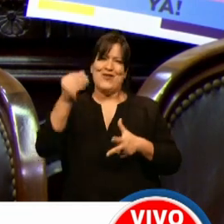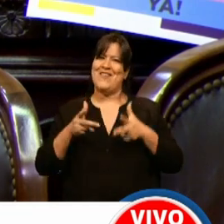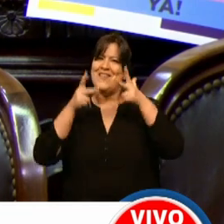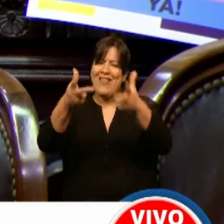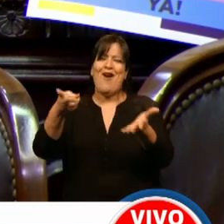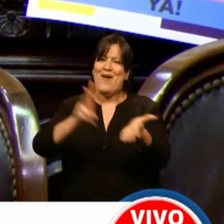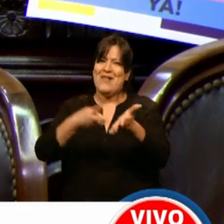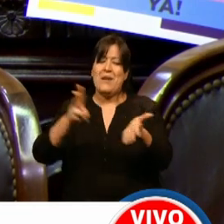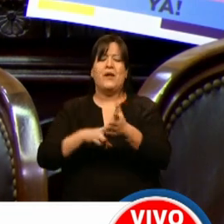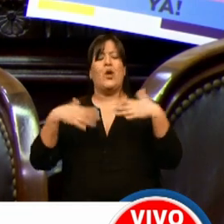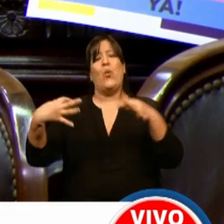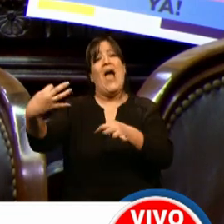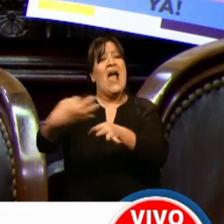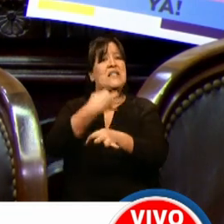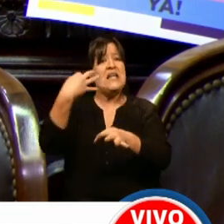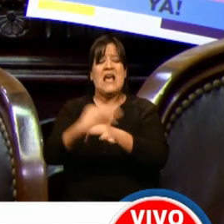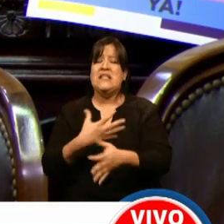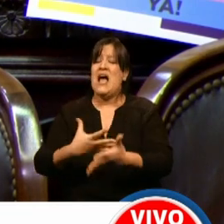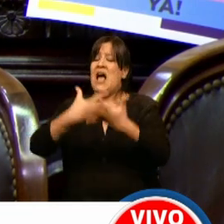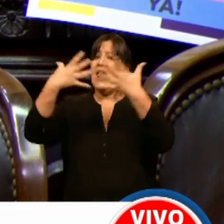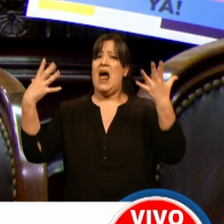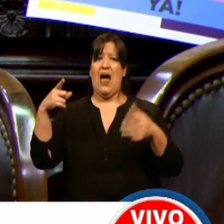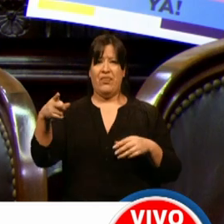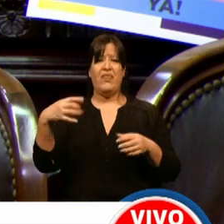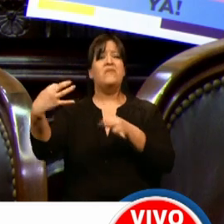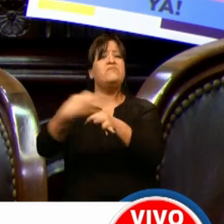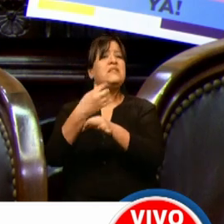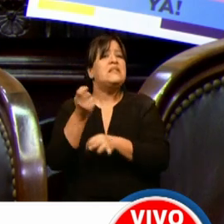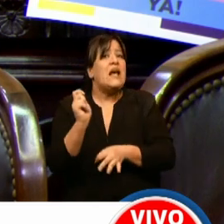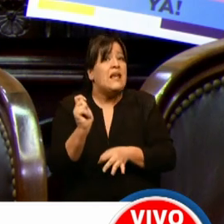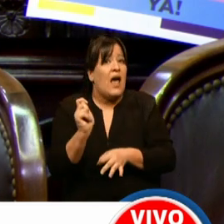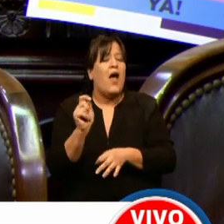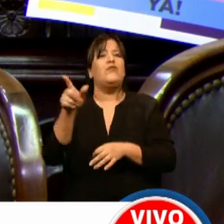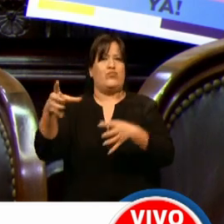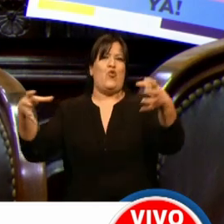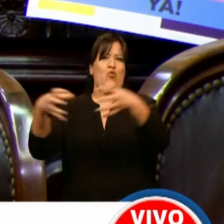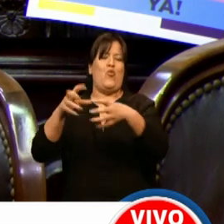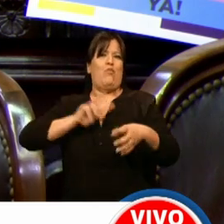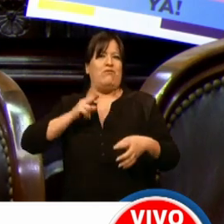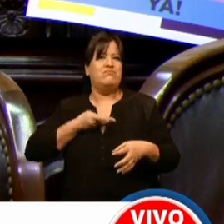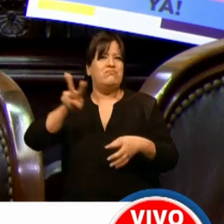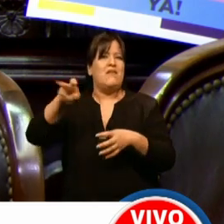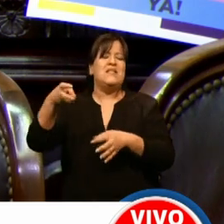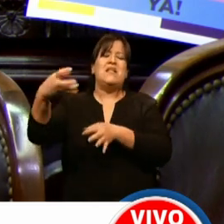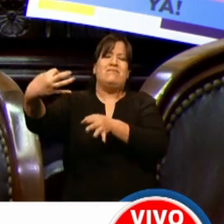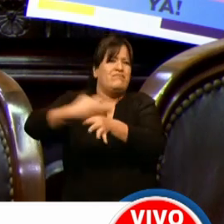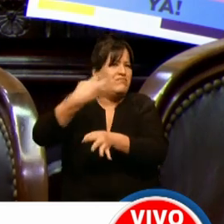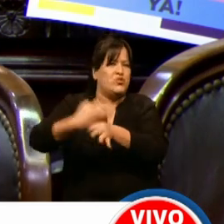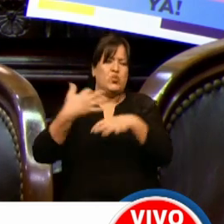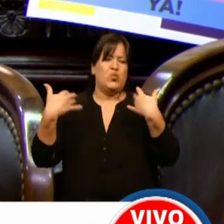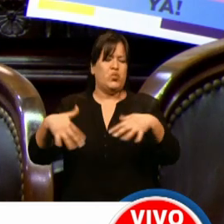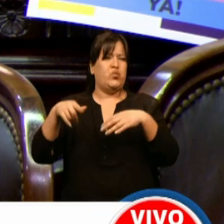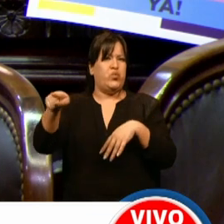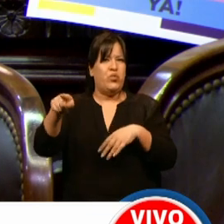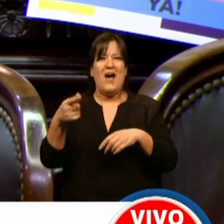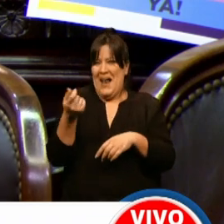enorme enseñanza que he recibido por parte del colectivo travesti trans ese colectivo veía